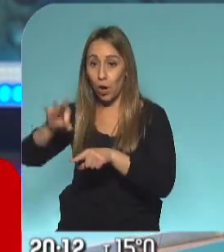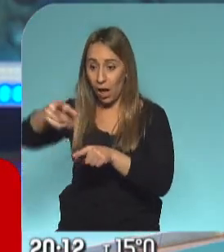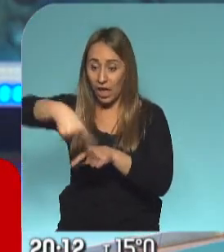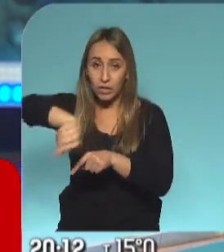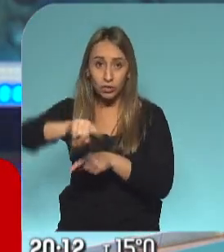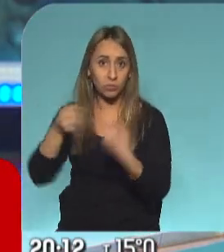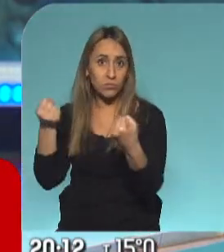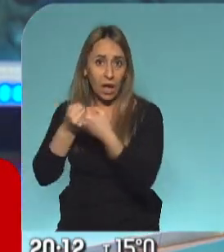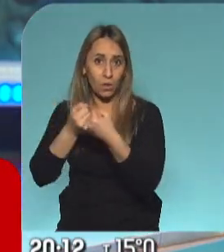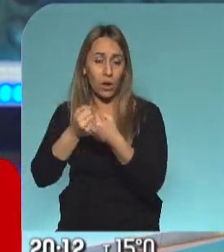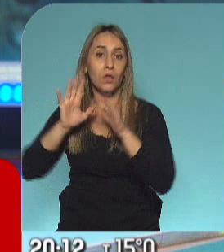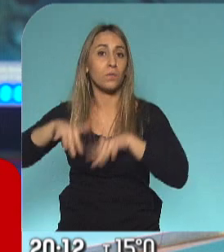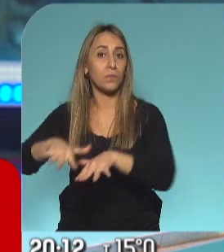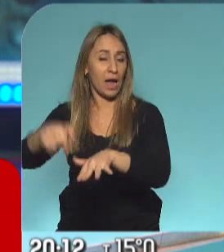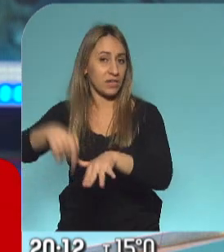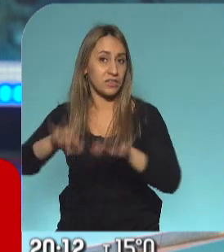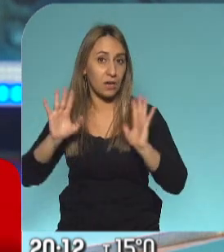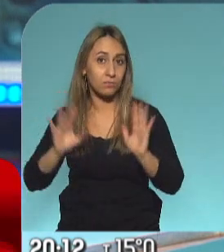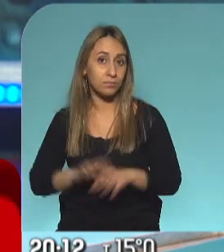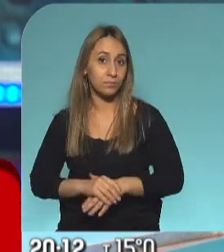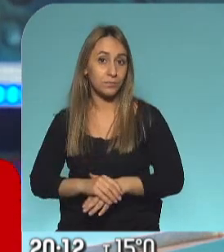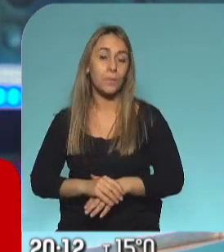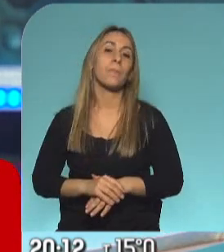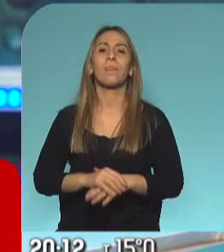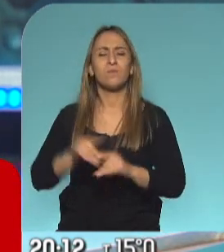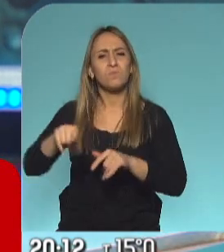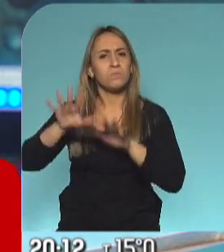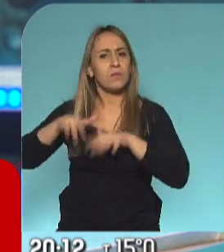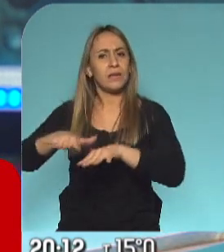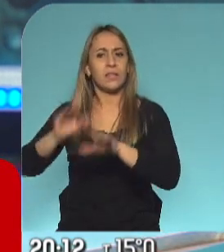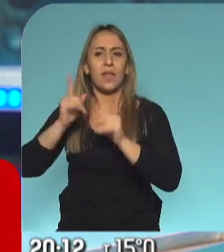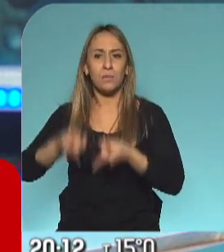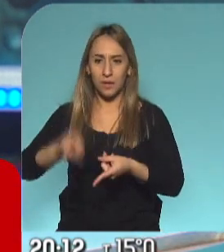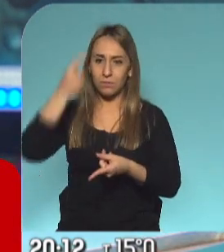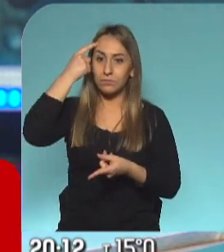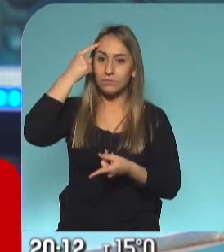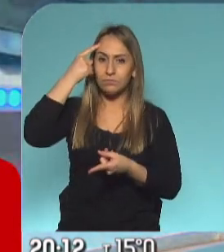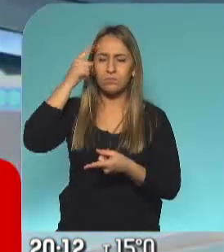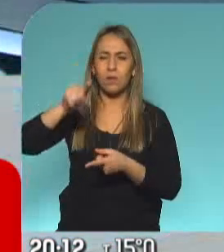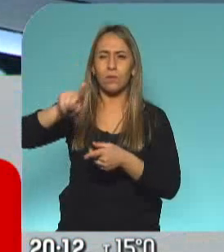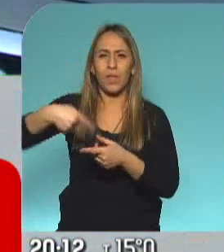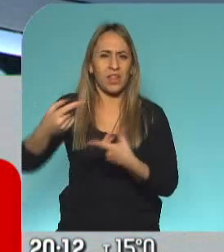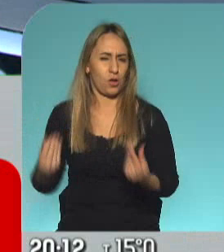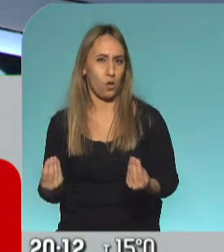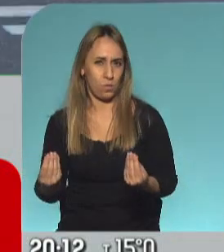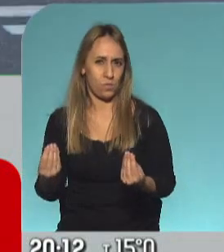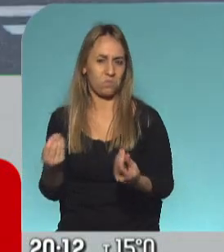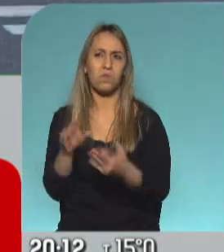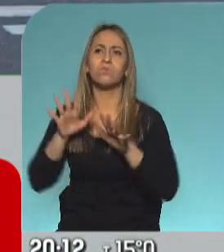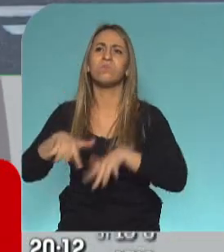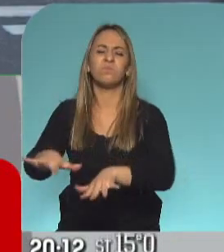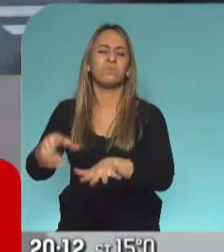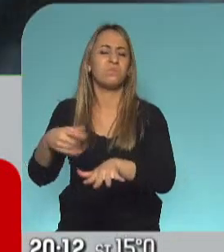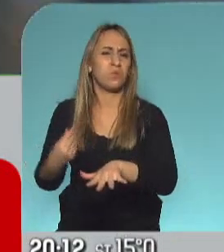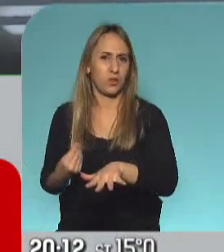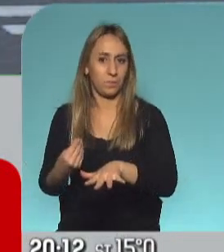con la marcha de hoy. Una marcha, Ariel, que también tenemos que pensar qué la motoriza, a qué se debe, porque si esto es, como